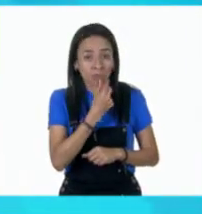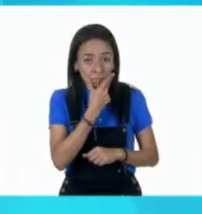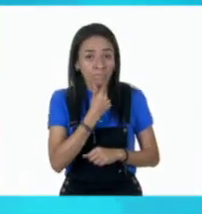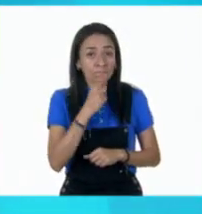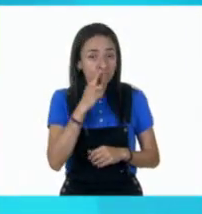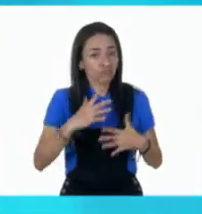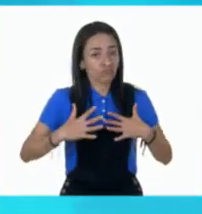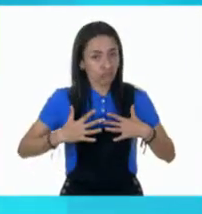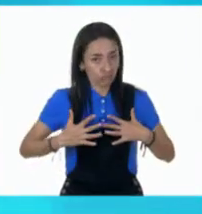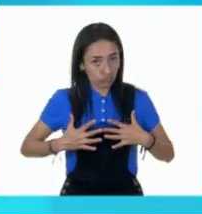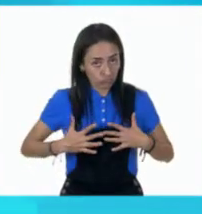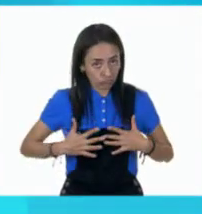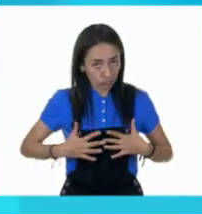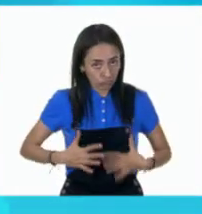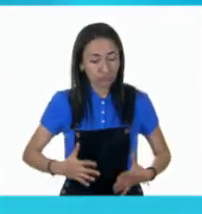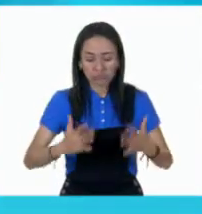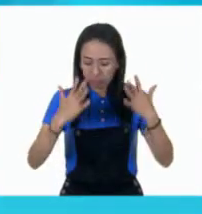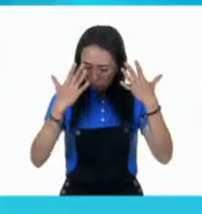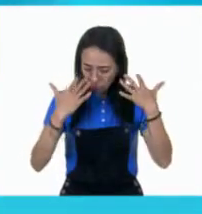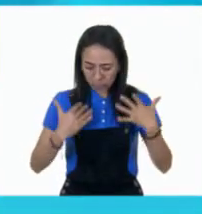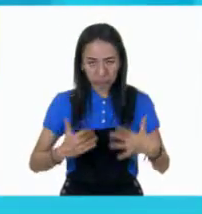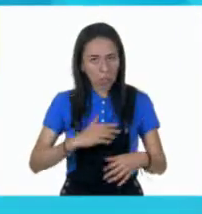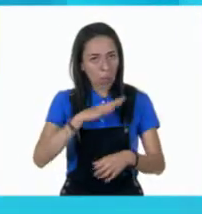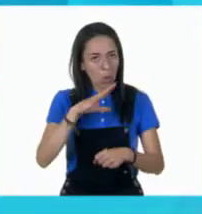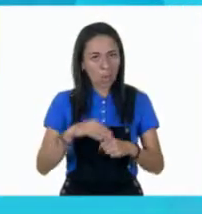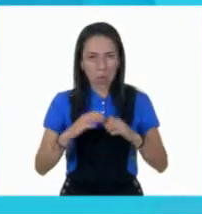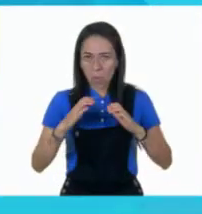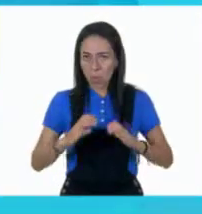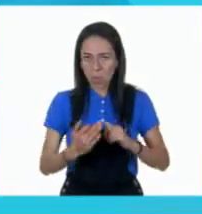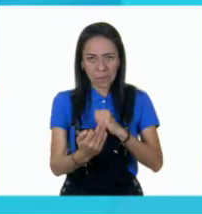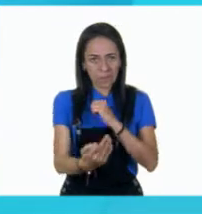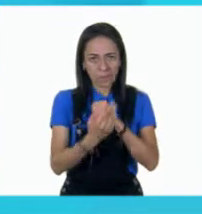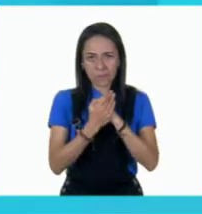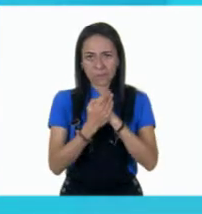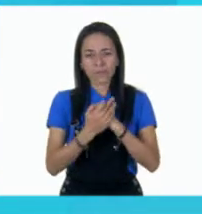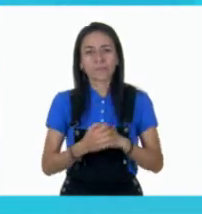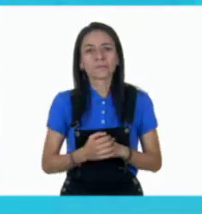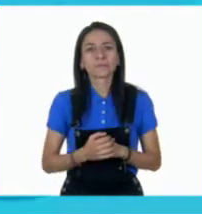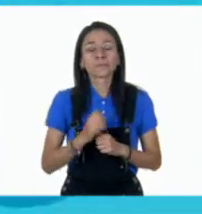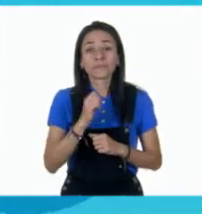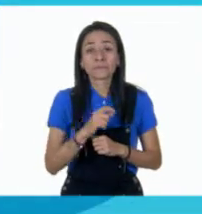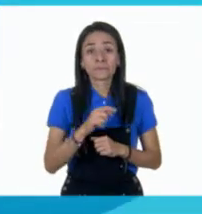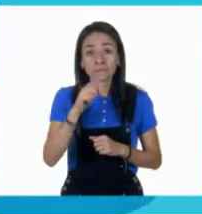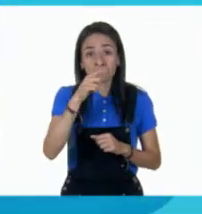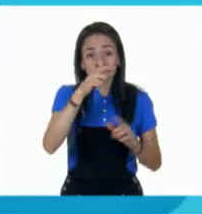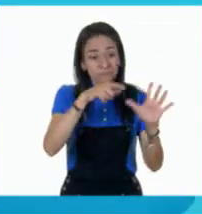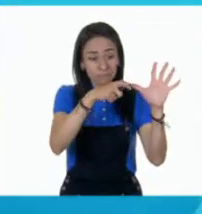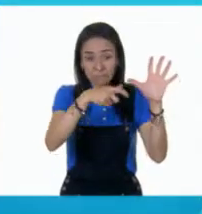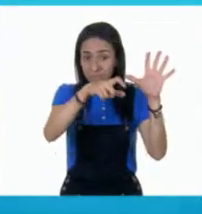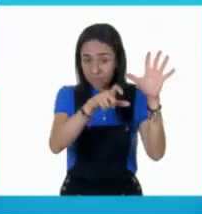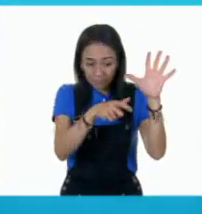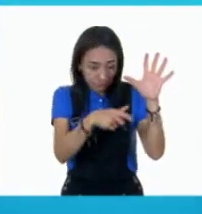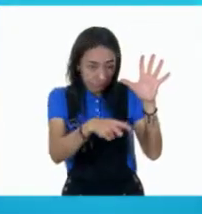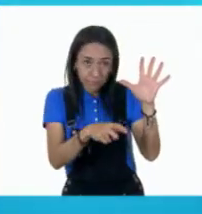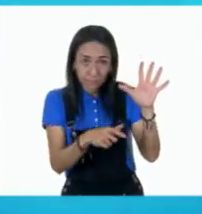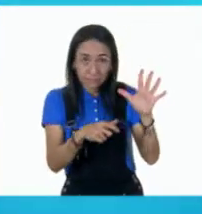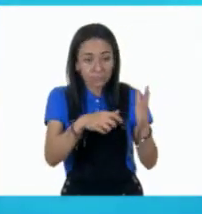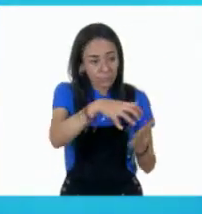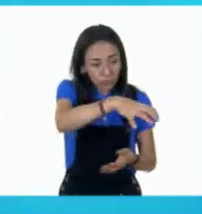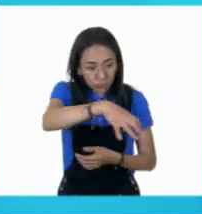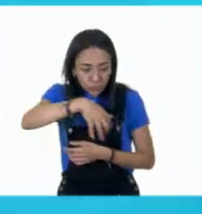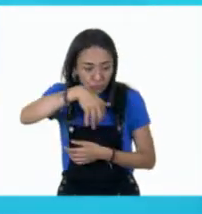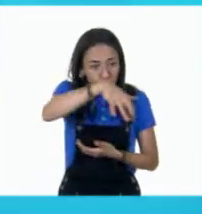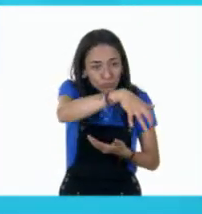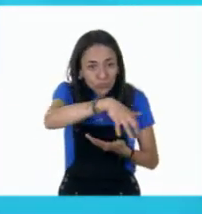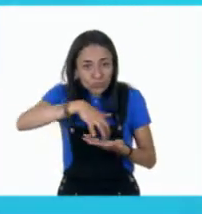ropa que cubre todo su cuerpo y barren las hojas que caen de los árboles.